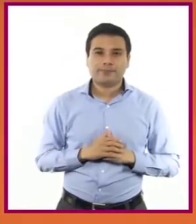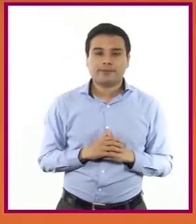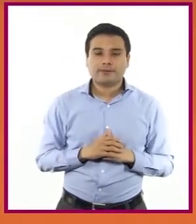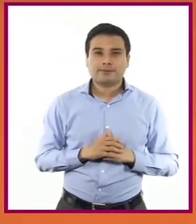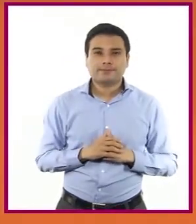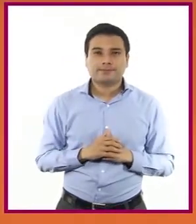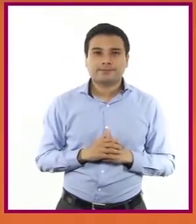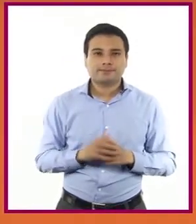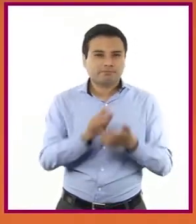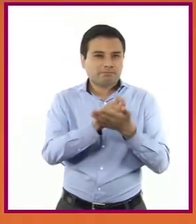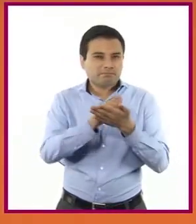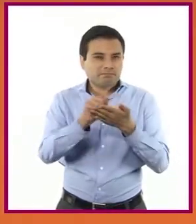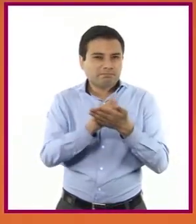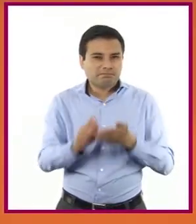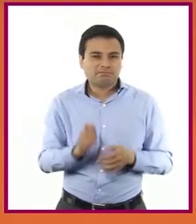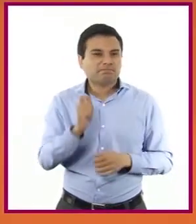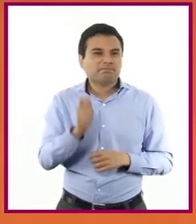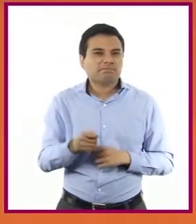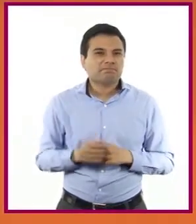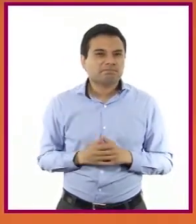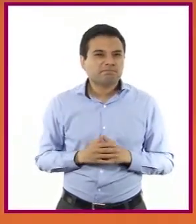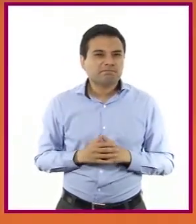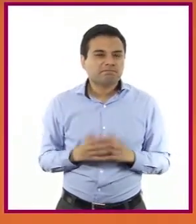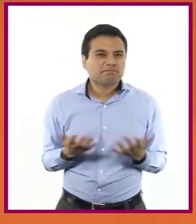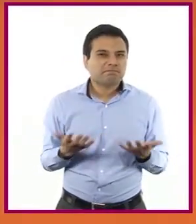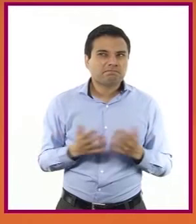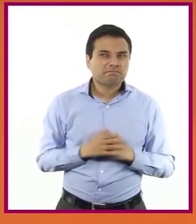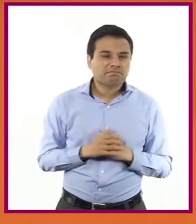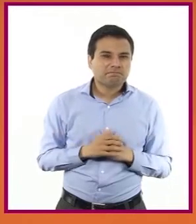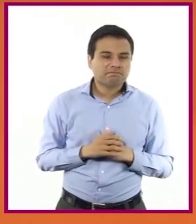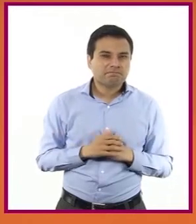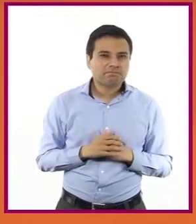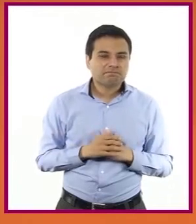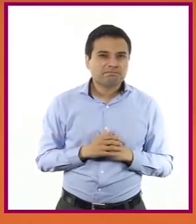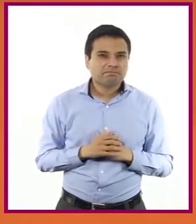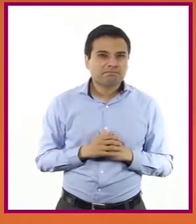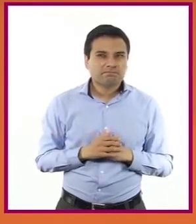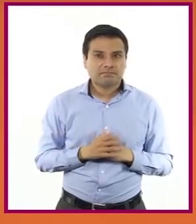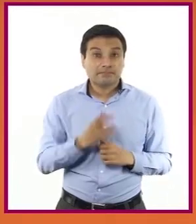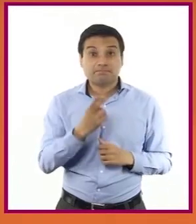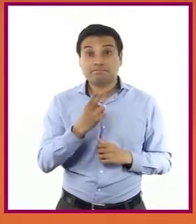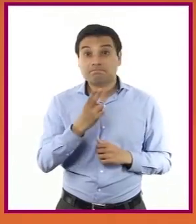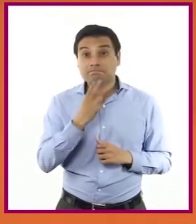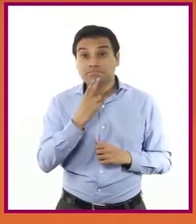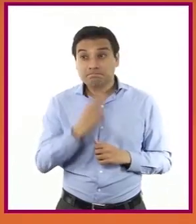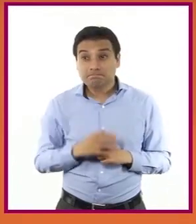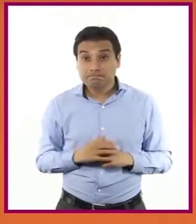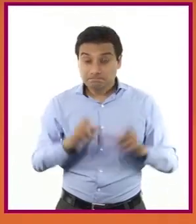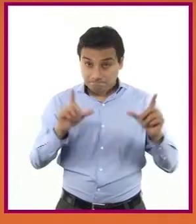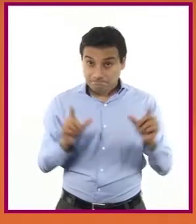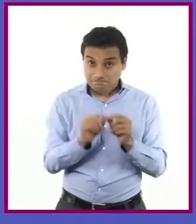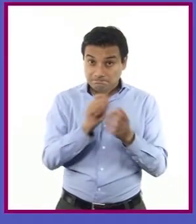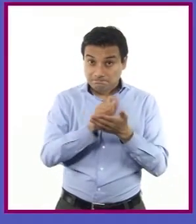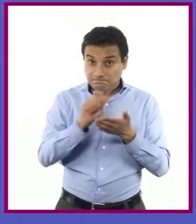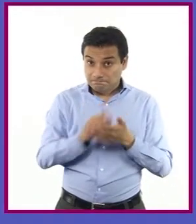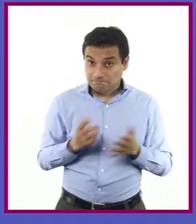lo subrayado y piensen qué de esta información sirve para hacer el resumen